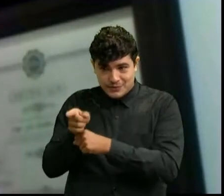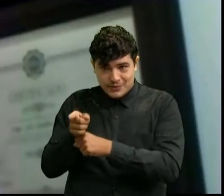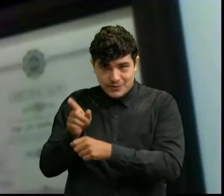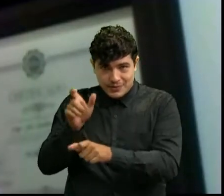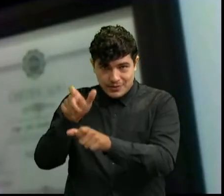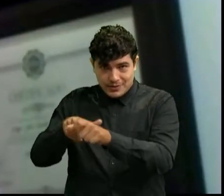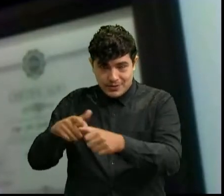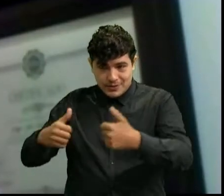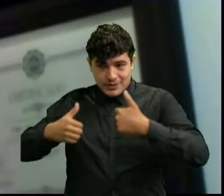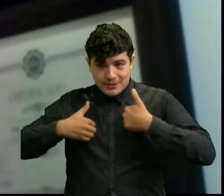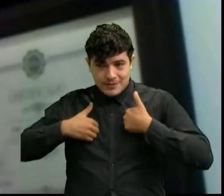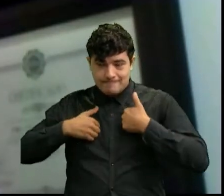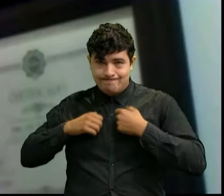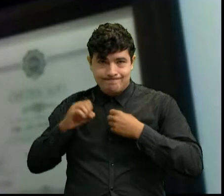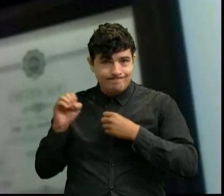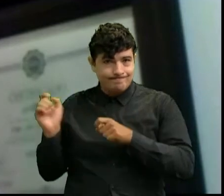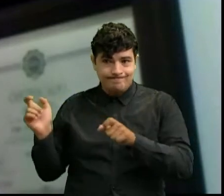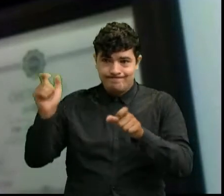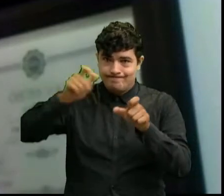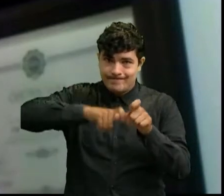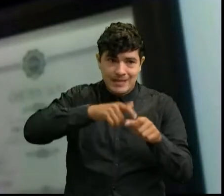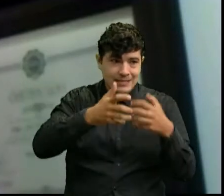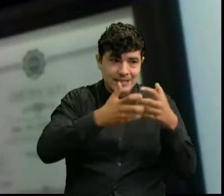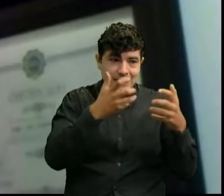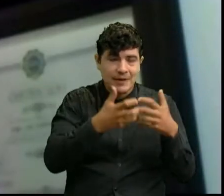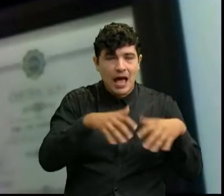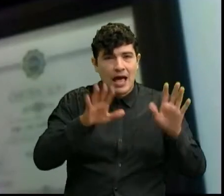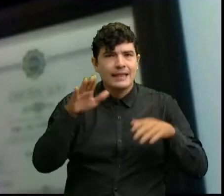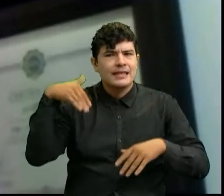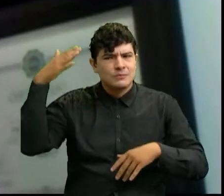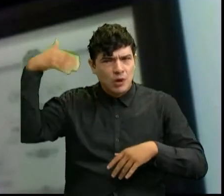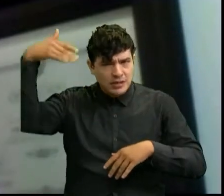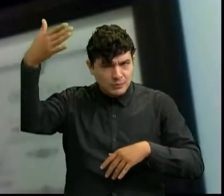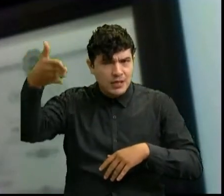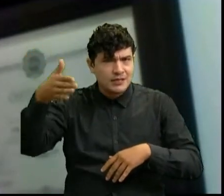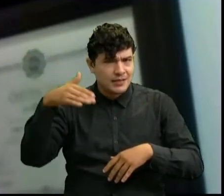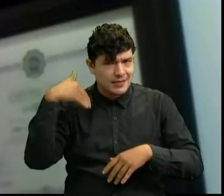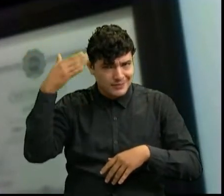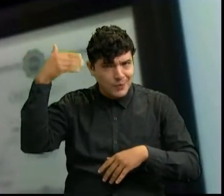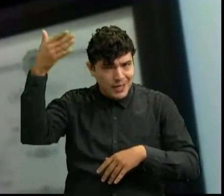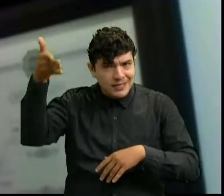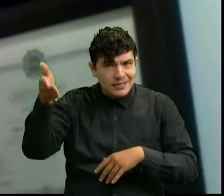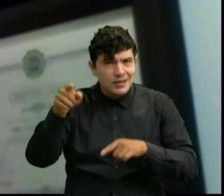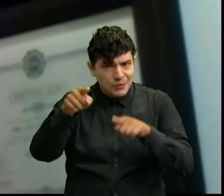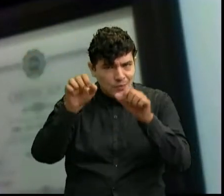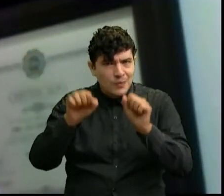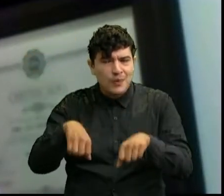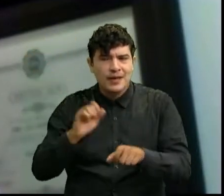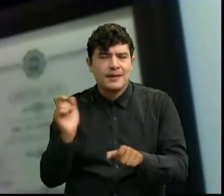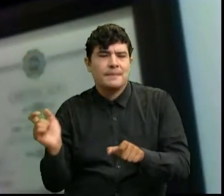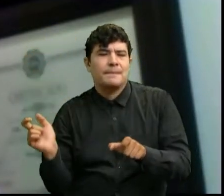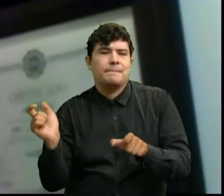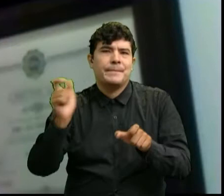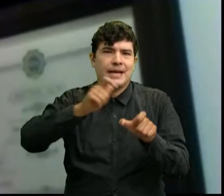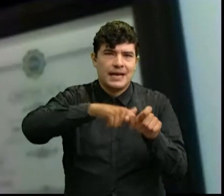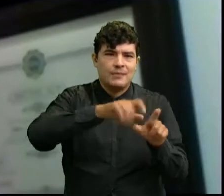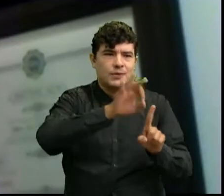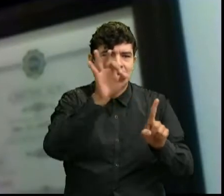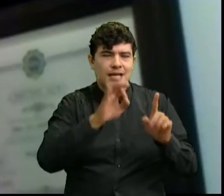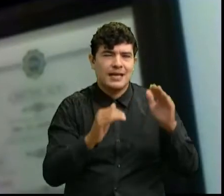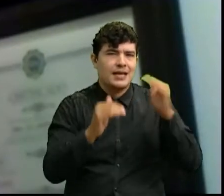un momento determinado se computan para que la persona pueda lograr el porcentaje máximo, que en este caso sería